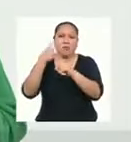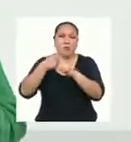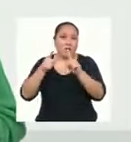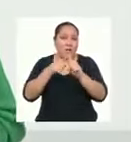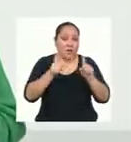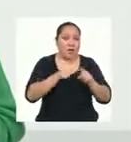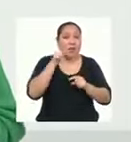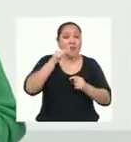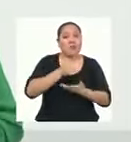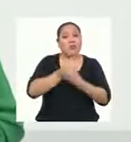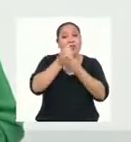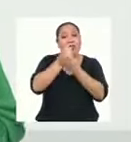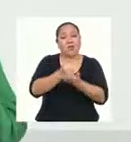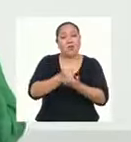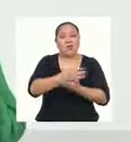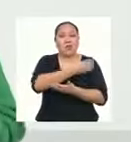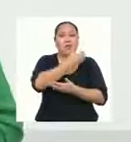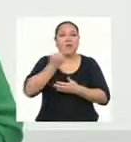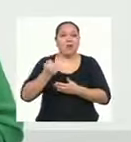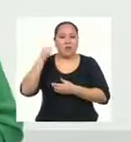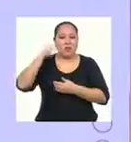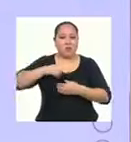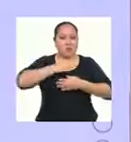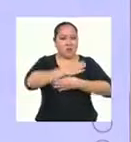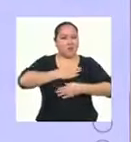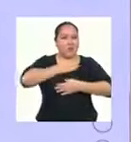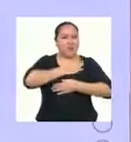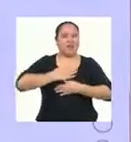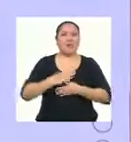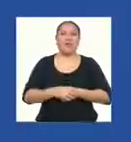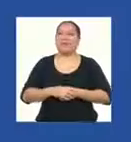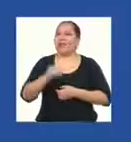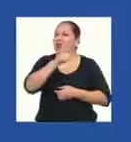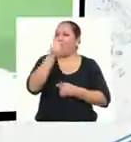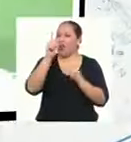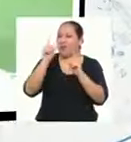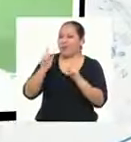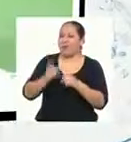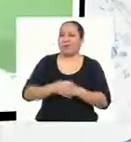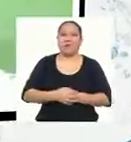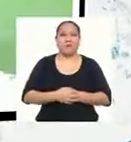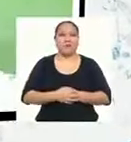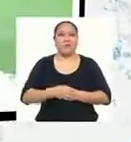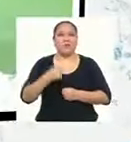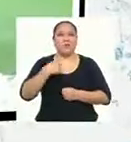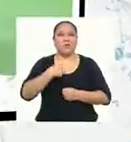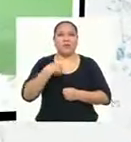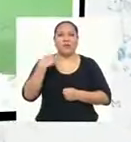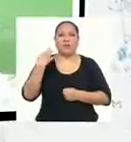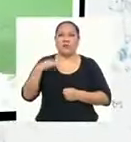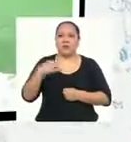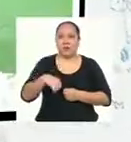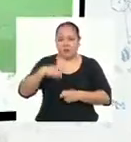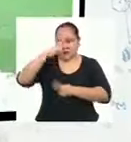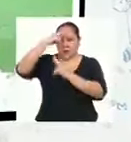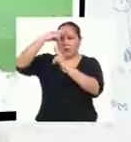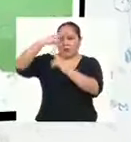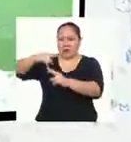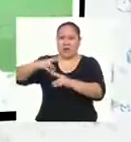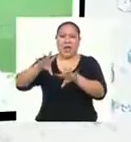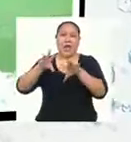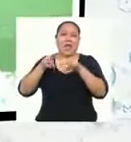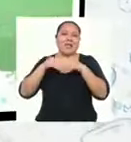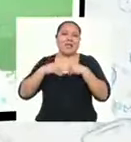nos permiten hacer más concreto este bienestar. Siguiente pregunta. Yo siempre soy muy respetuoso y